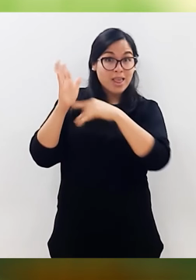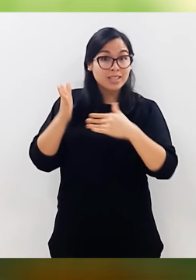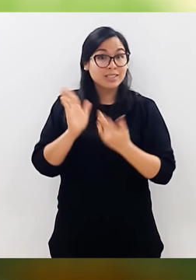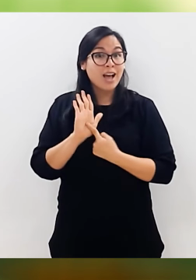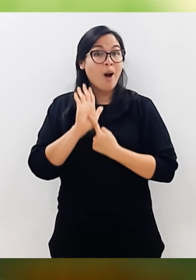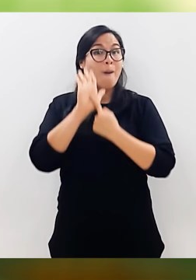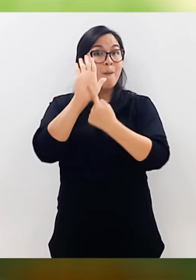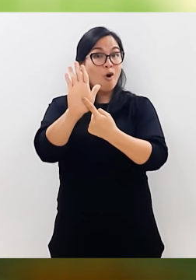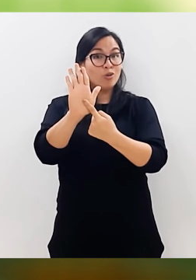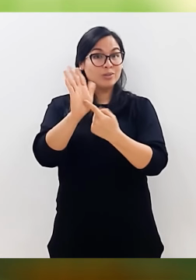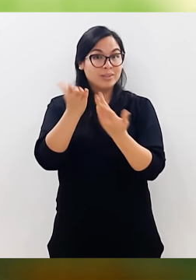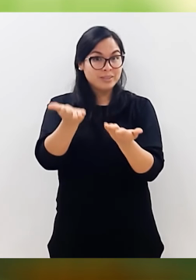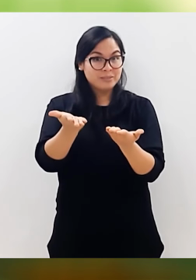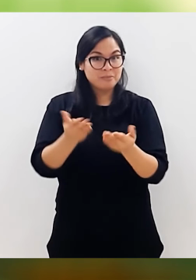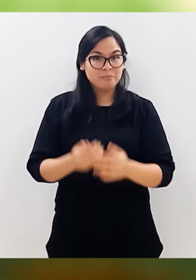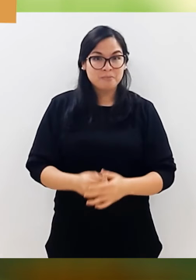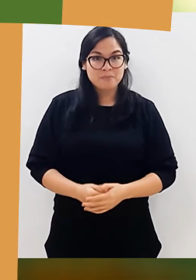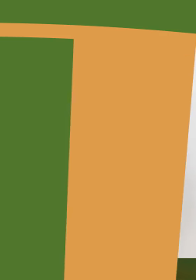compartirles.